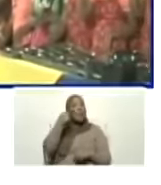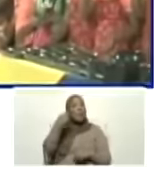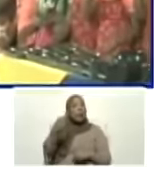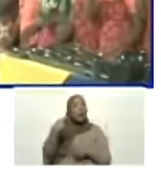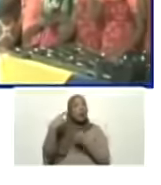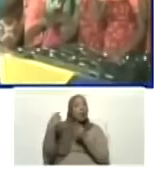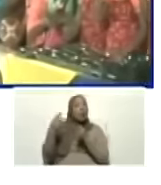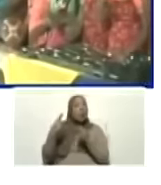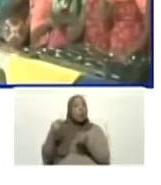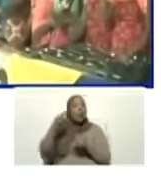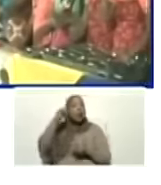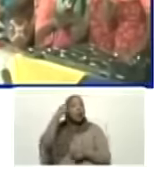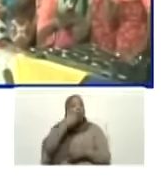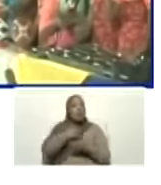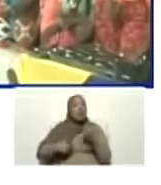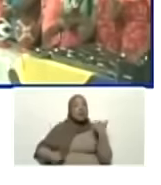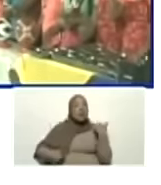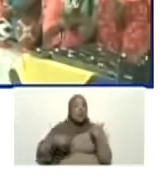acuerda que hubo un Maduro?